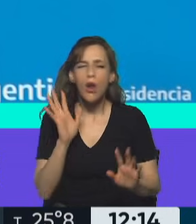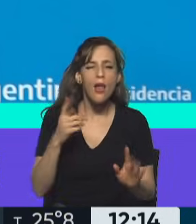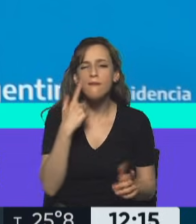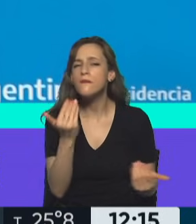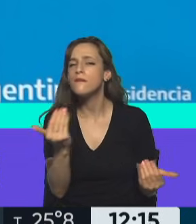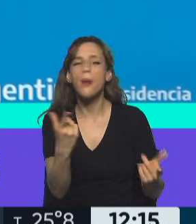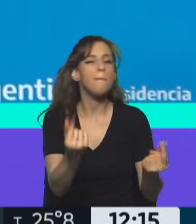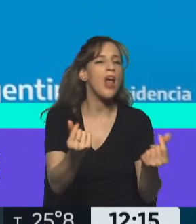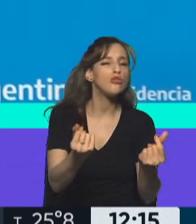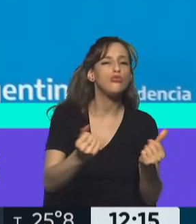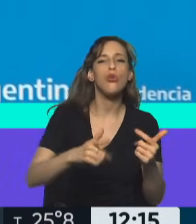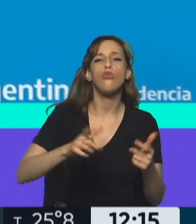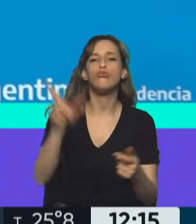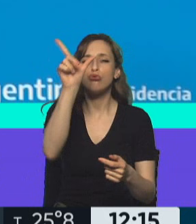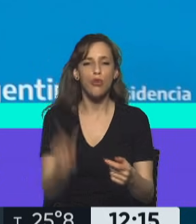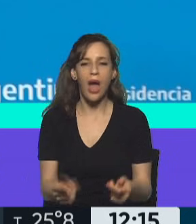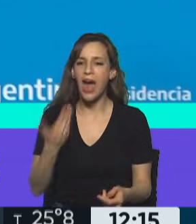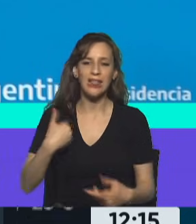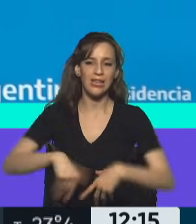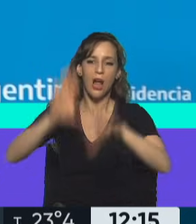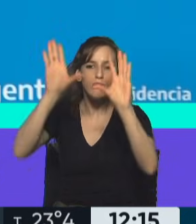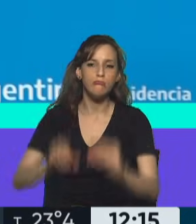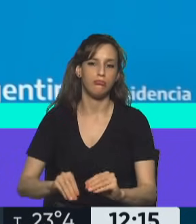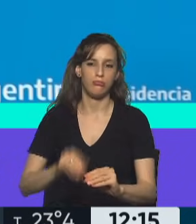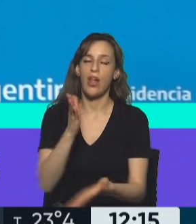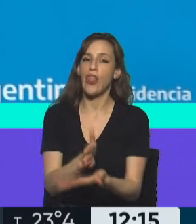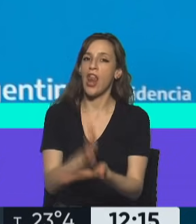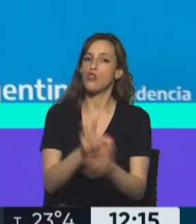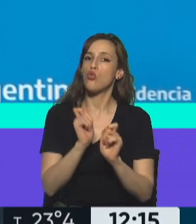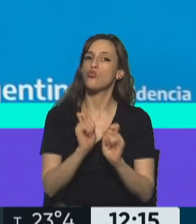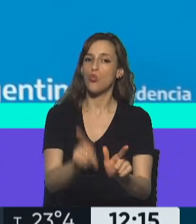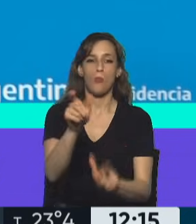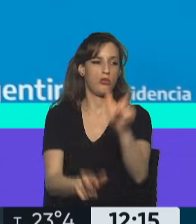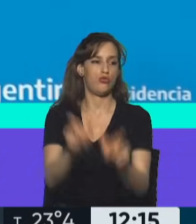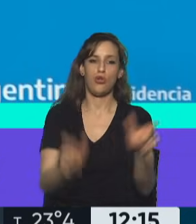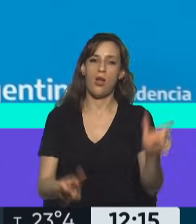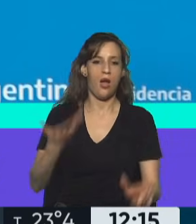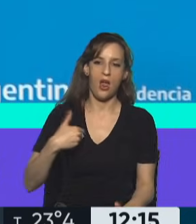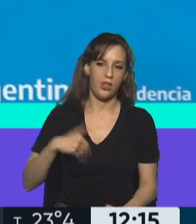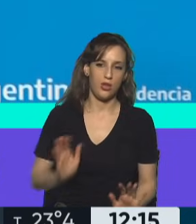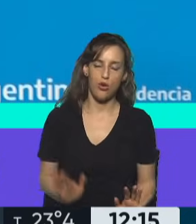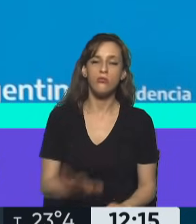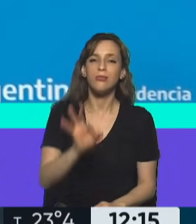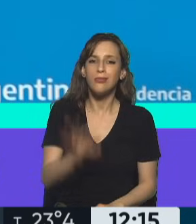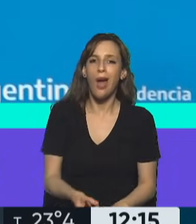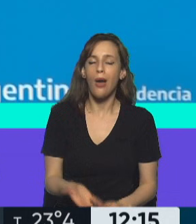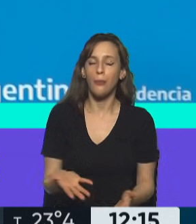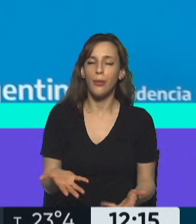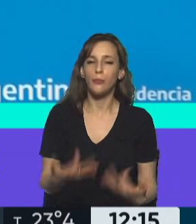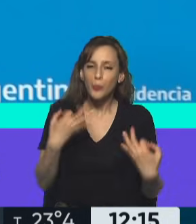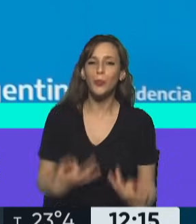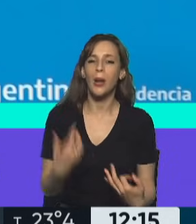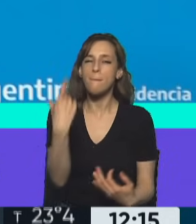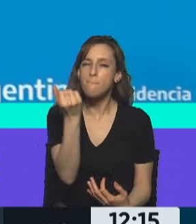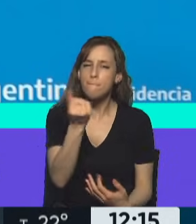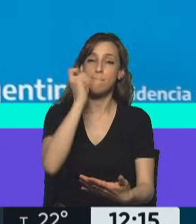todas las ciudades, en todos los pueblos. Es un derecho que tienen los argentinos y las argentinas de saber que están pagando por las cosas aquello que es un precio